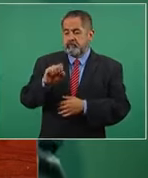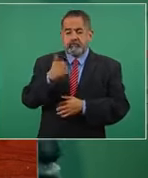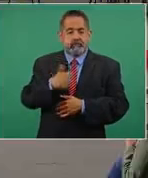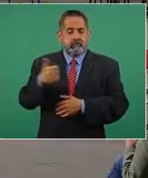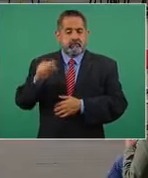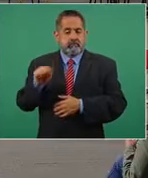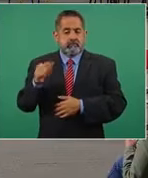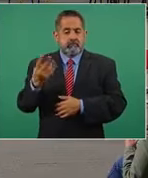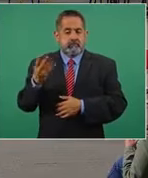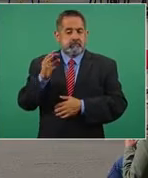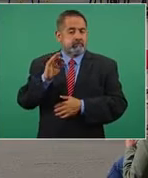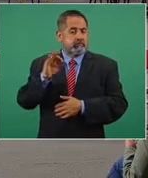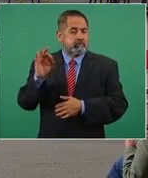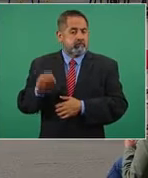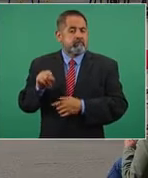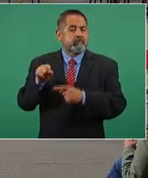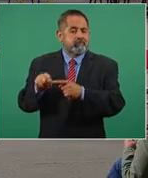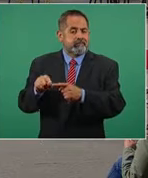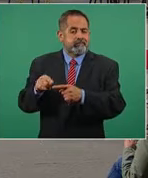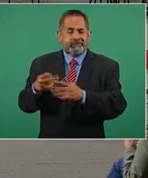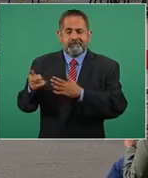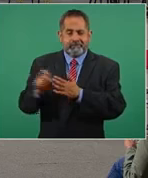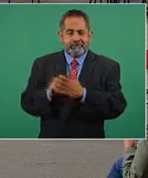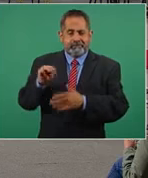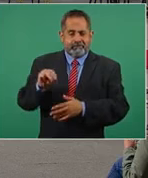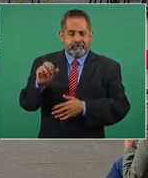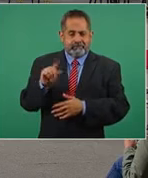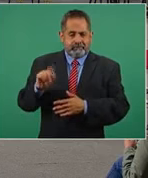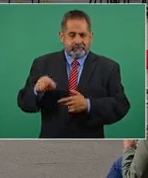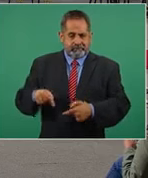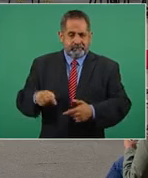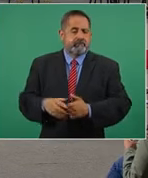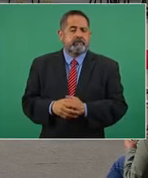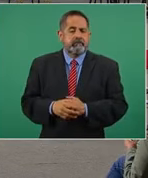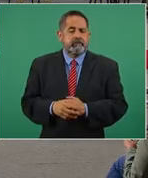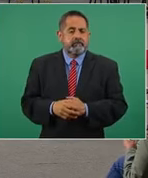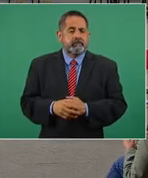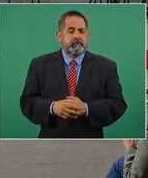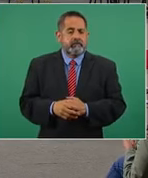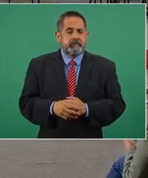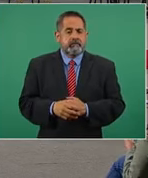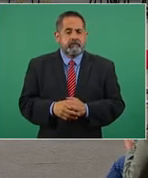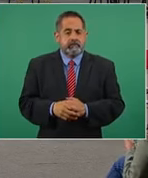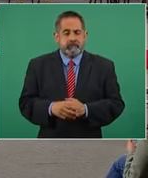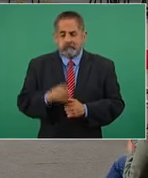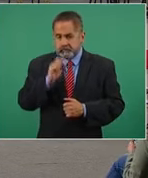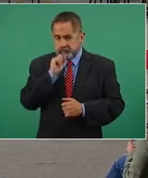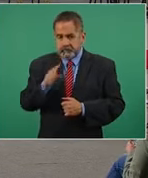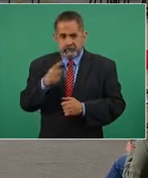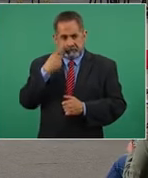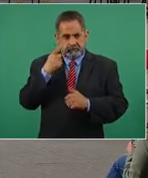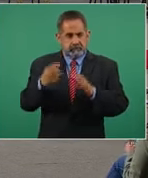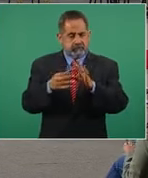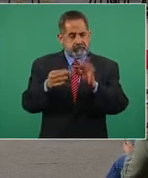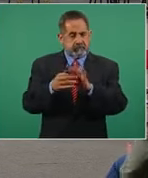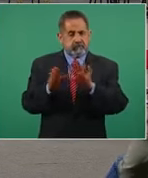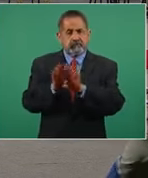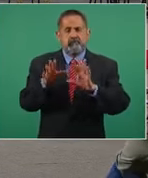66.4% este mes de marzo. También se muestra, esto es una muestra